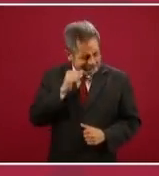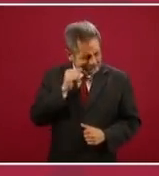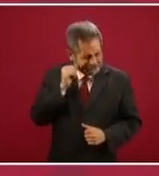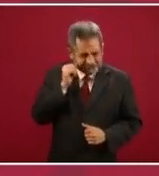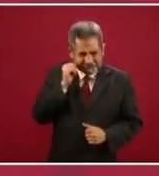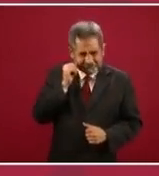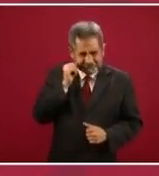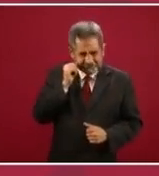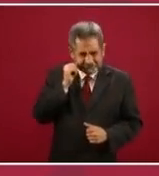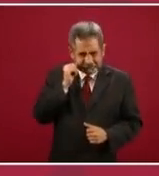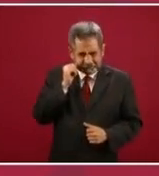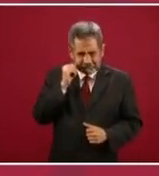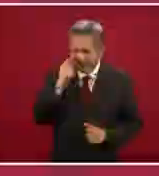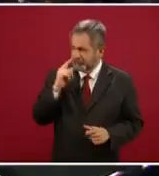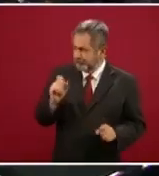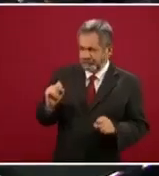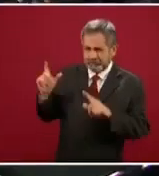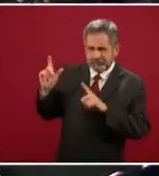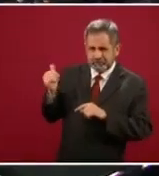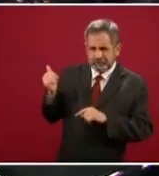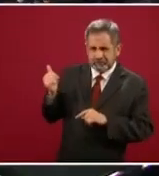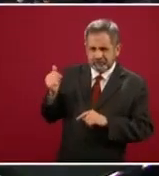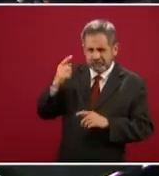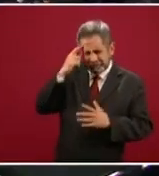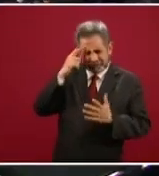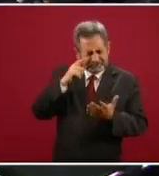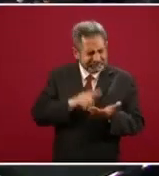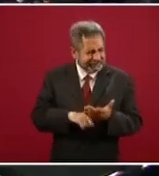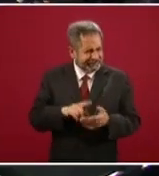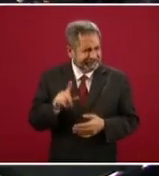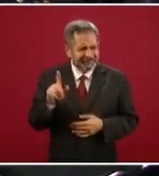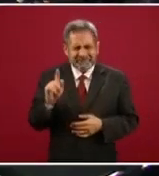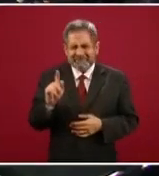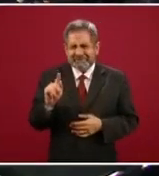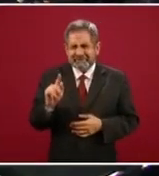ayer, si ponemos, fueron como